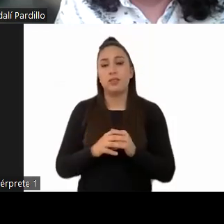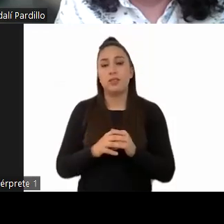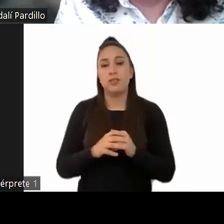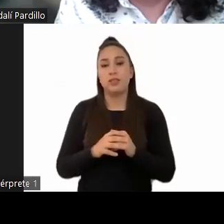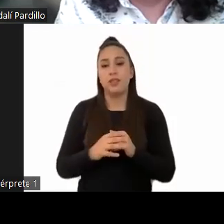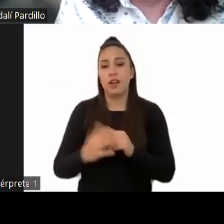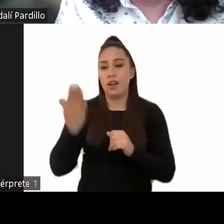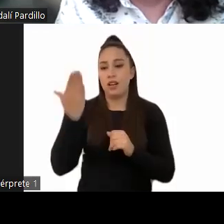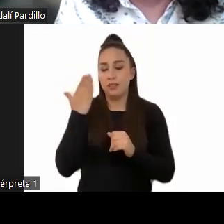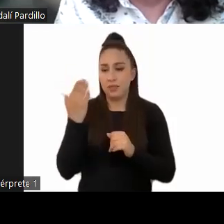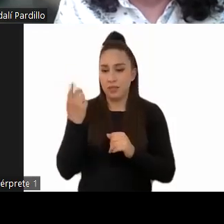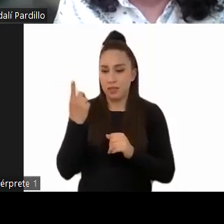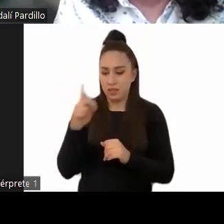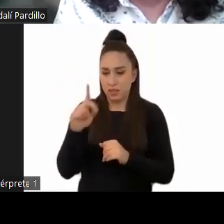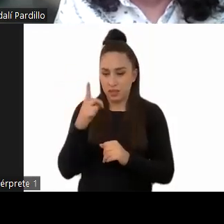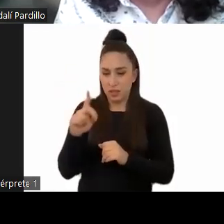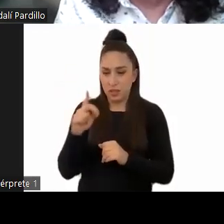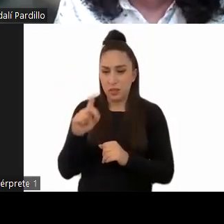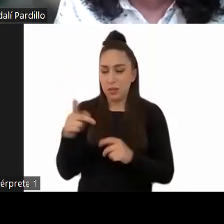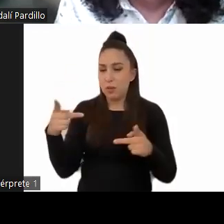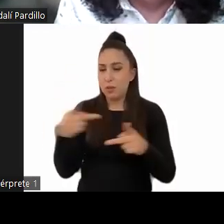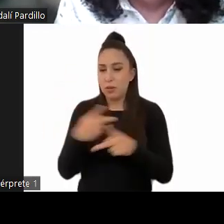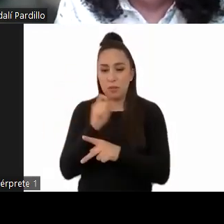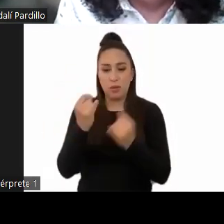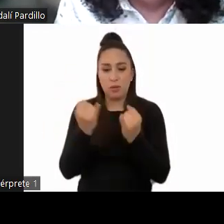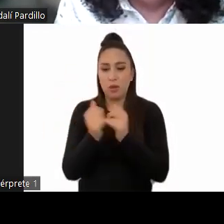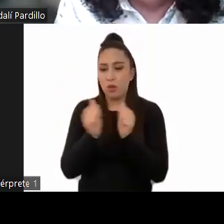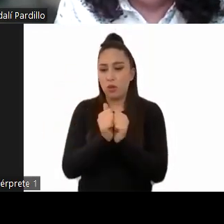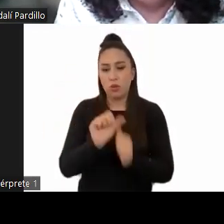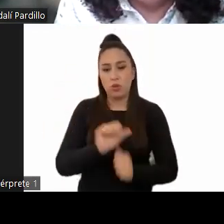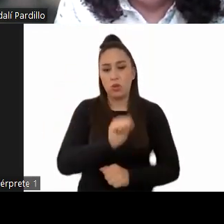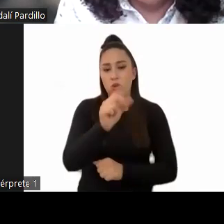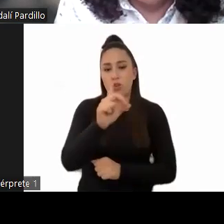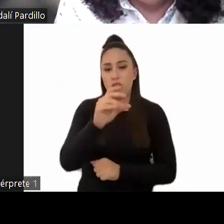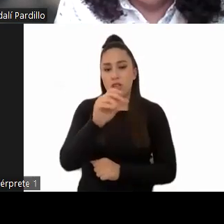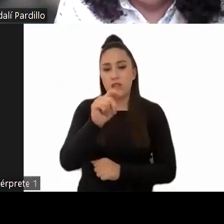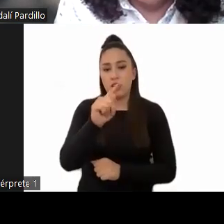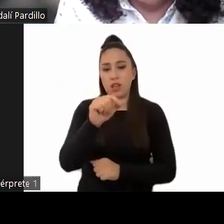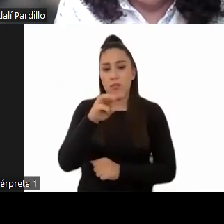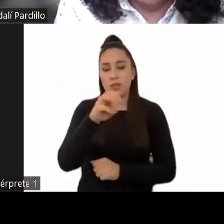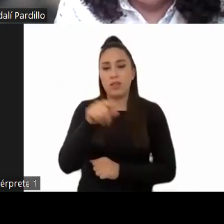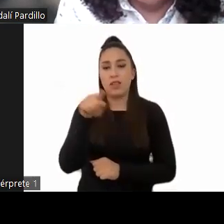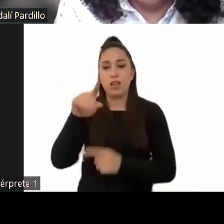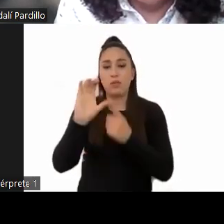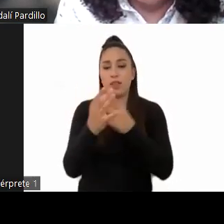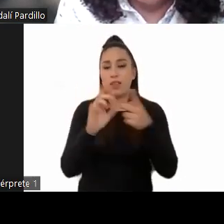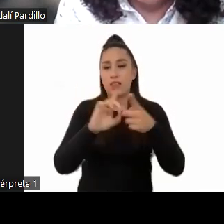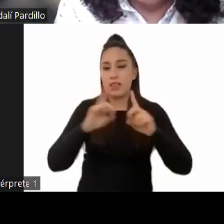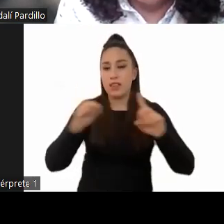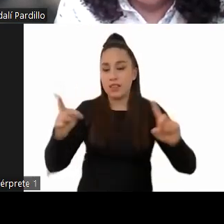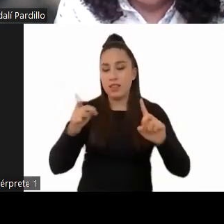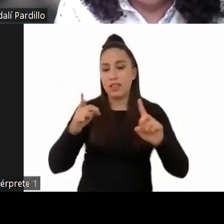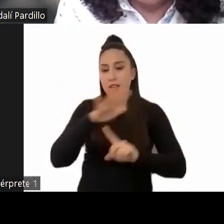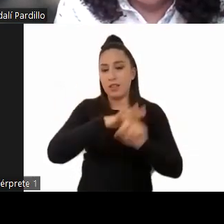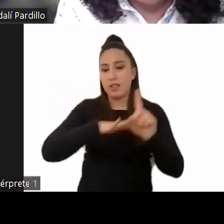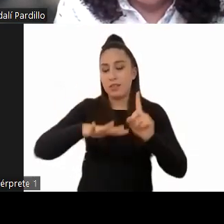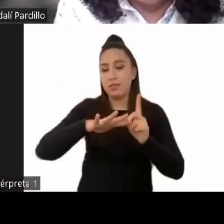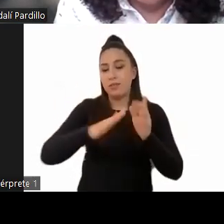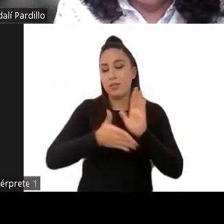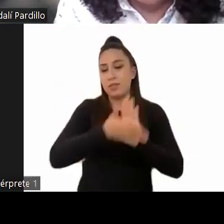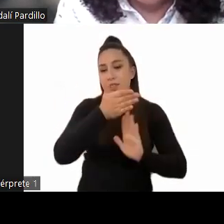de diciembre ocurrió lo mismo con un dictamen de la Comisión de Desarrollo Urbano, que fue rechazado por la